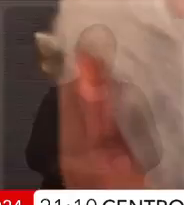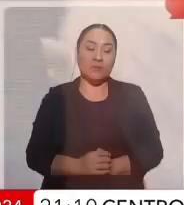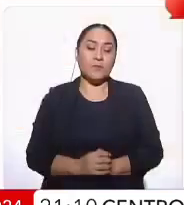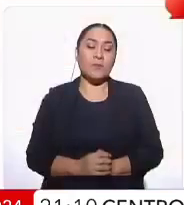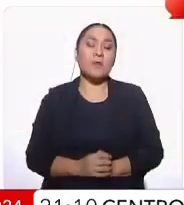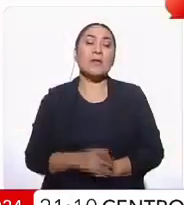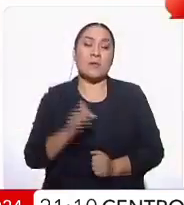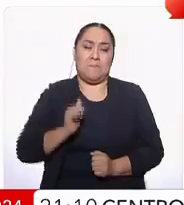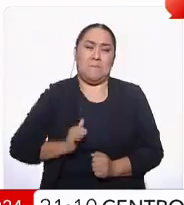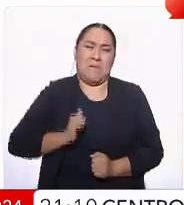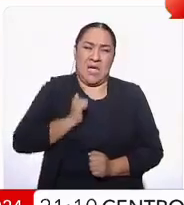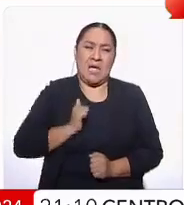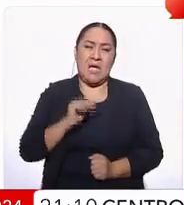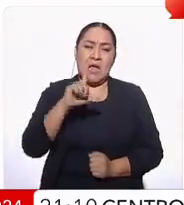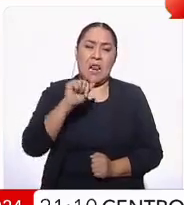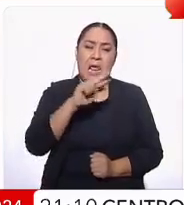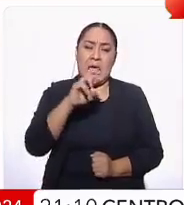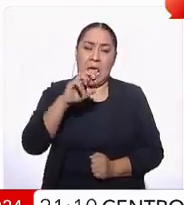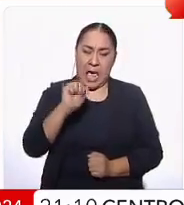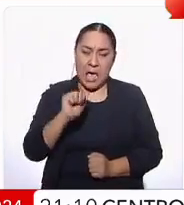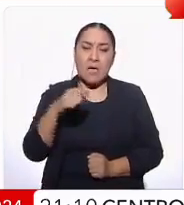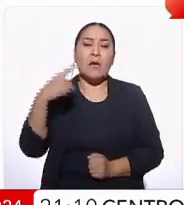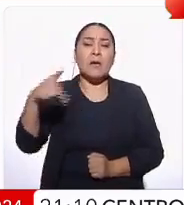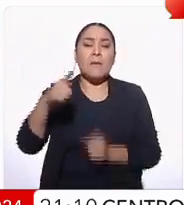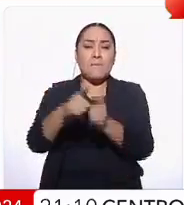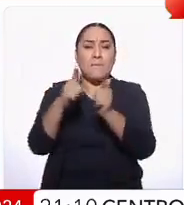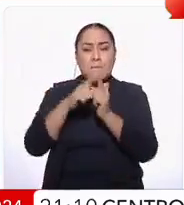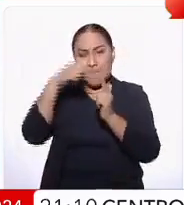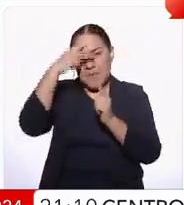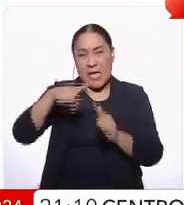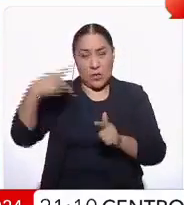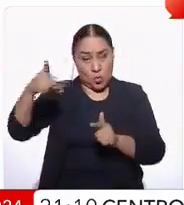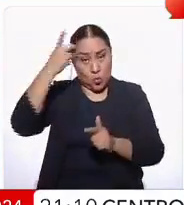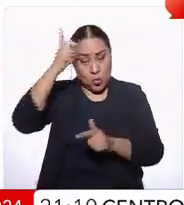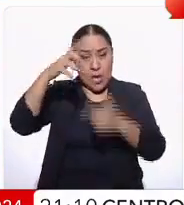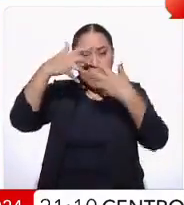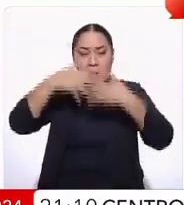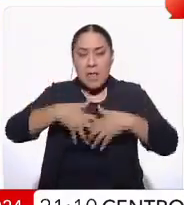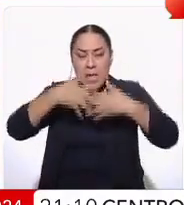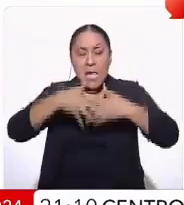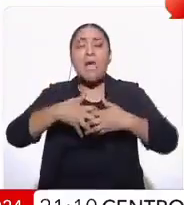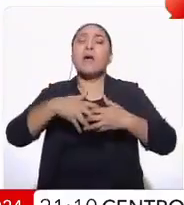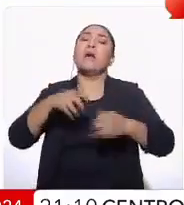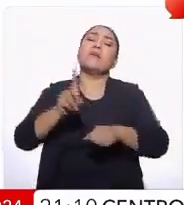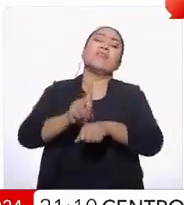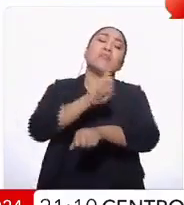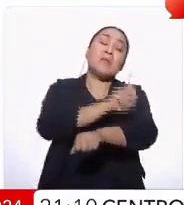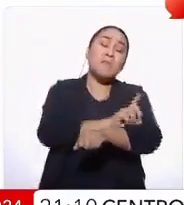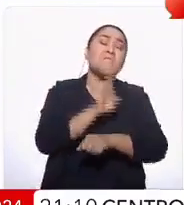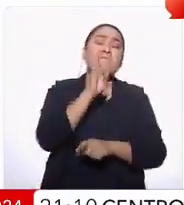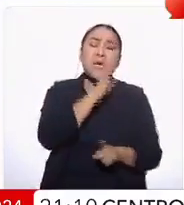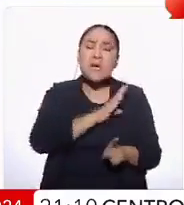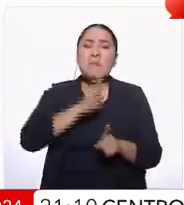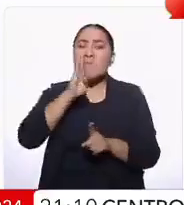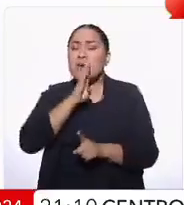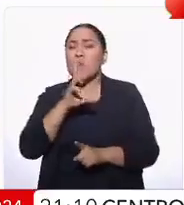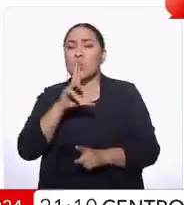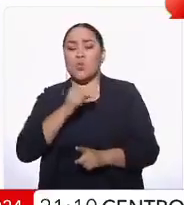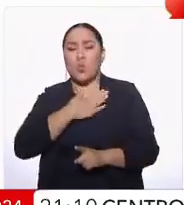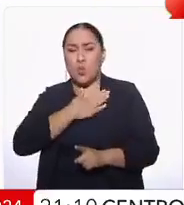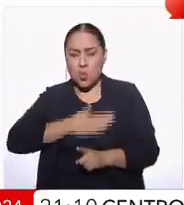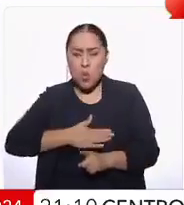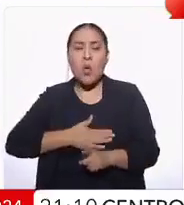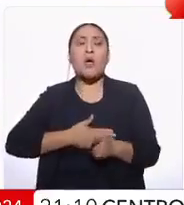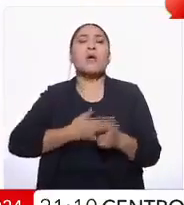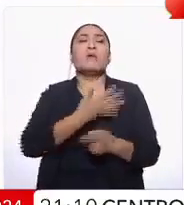El apellido Larrea y el nombre de su empresa Grupo México están ligados a historias de tragedia, impunidad y